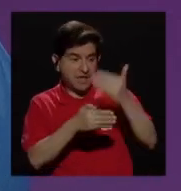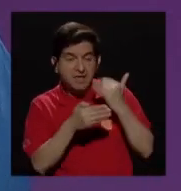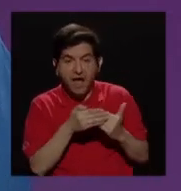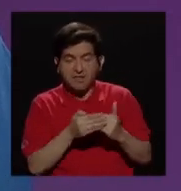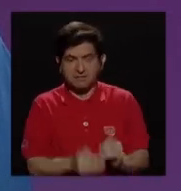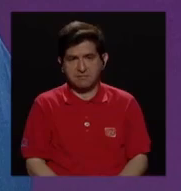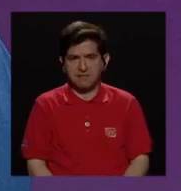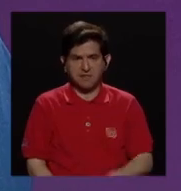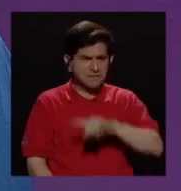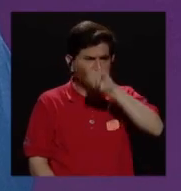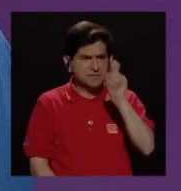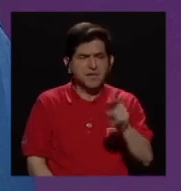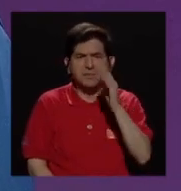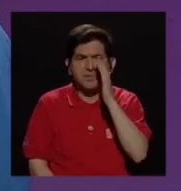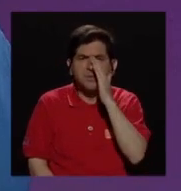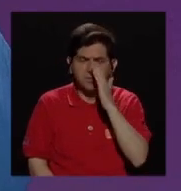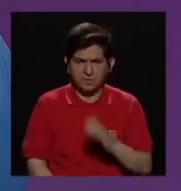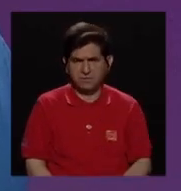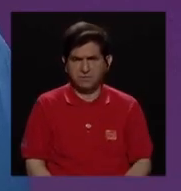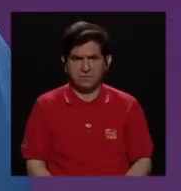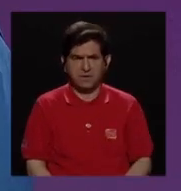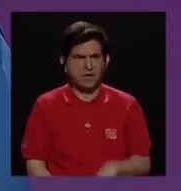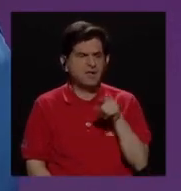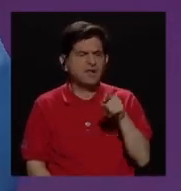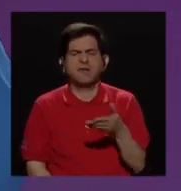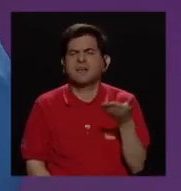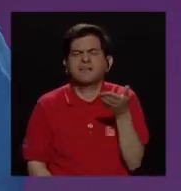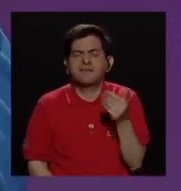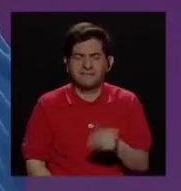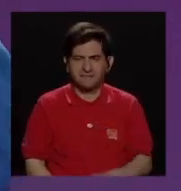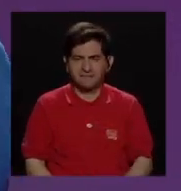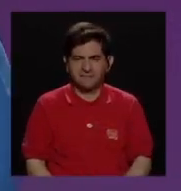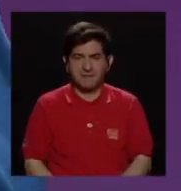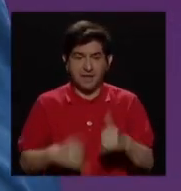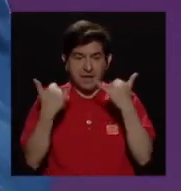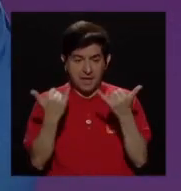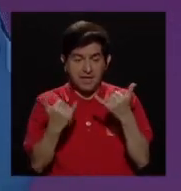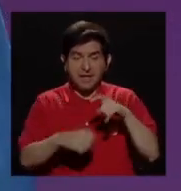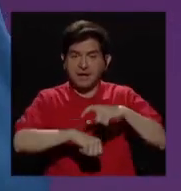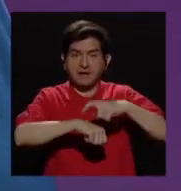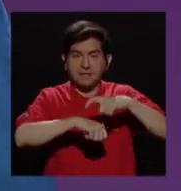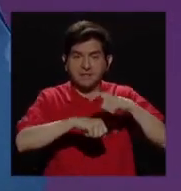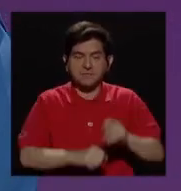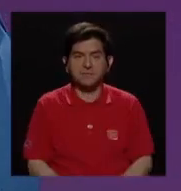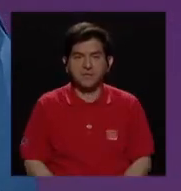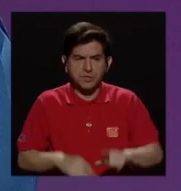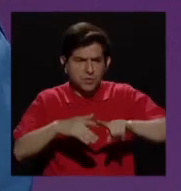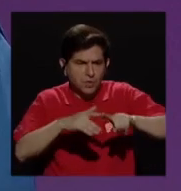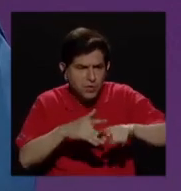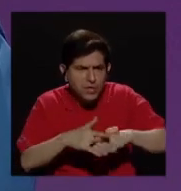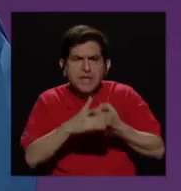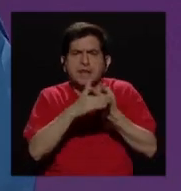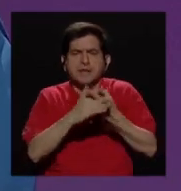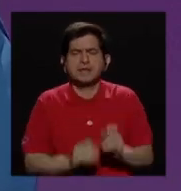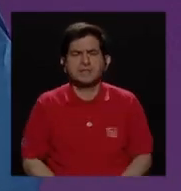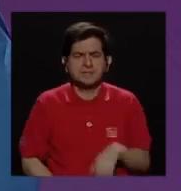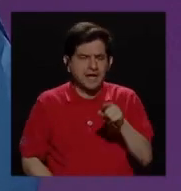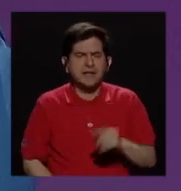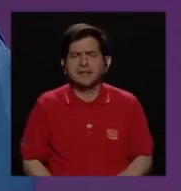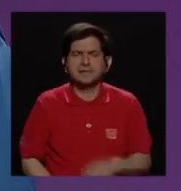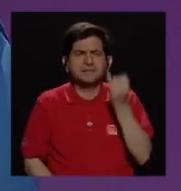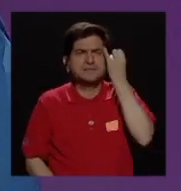cuando le preguntan a la madre, bueno, ¿y qué va a hacer? Y a partir de eso ya se genera, digamos, toda una cuestión un constructo